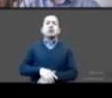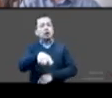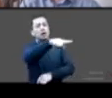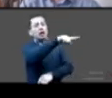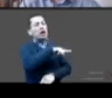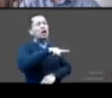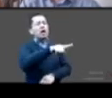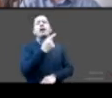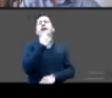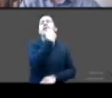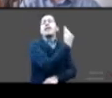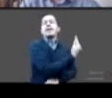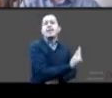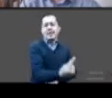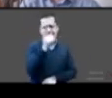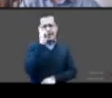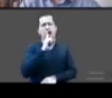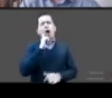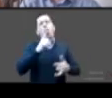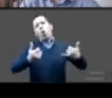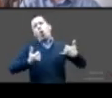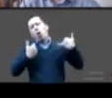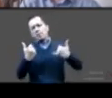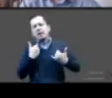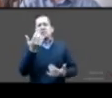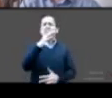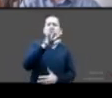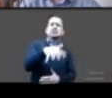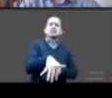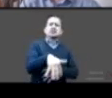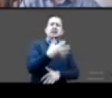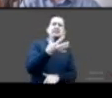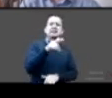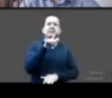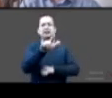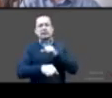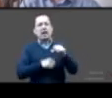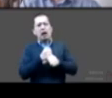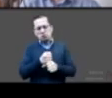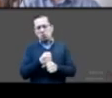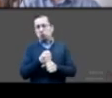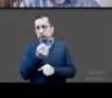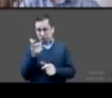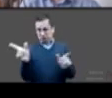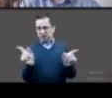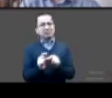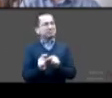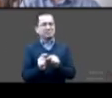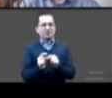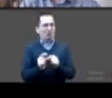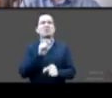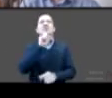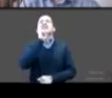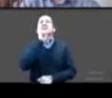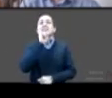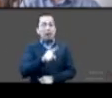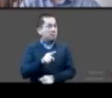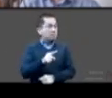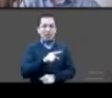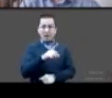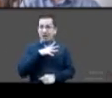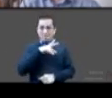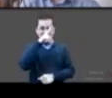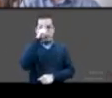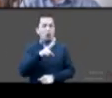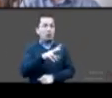jovencitas, de 15, 17, que también son parte, pero estamos hablando del grueso, ¿sí? Entre